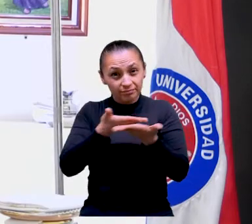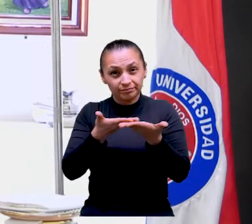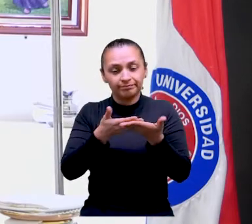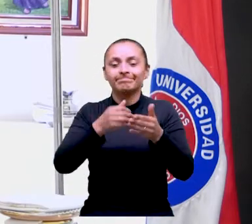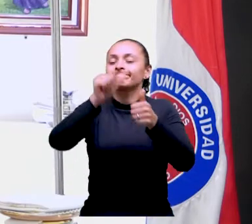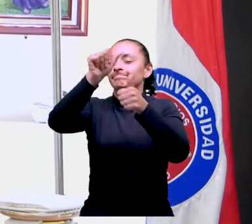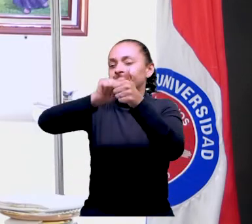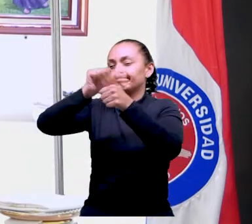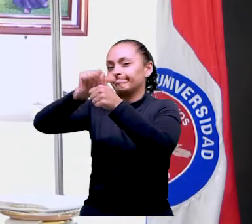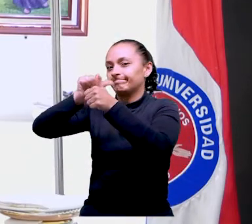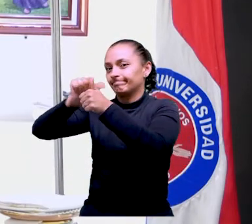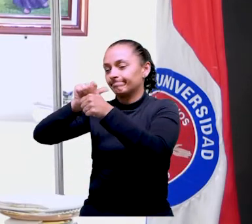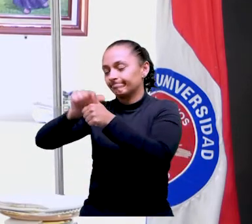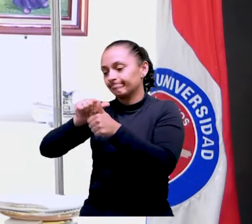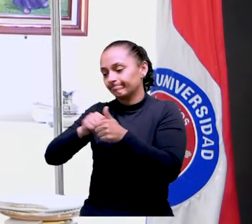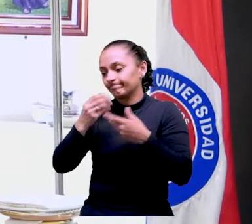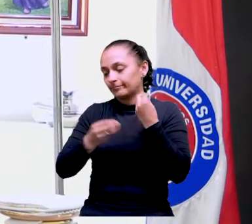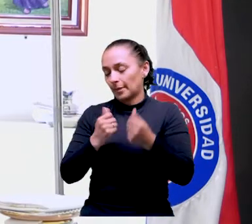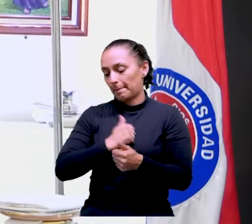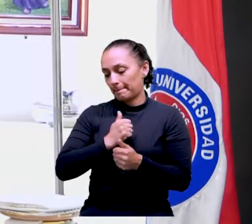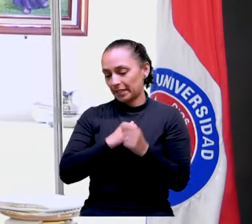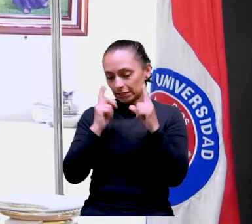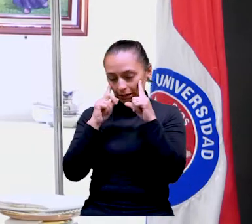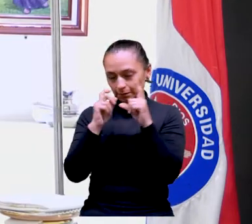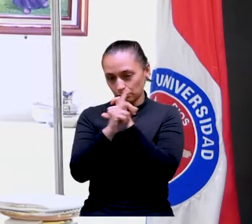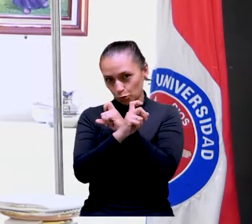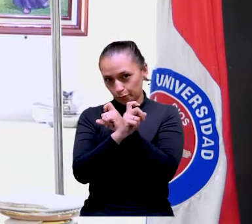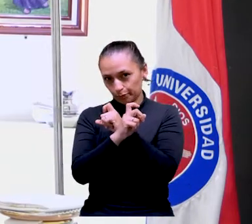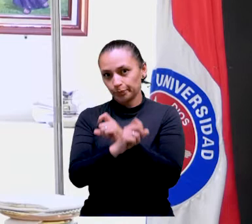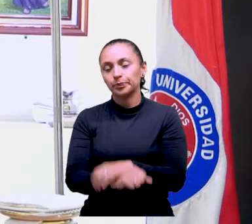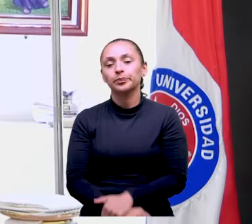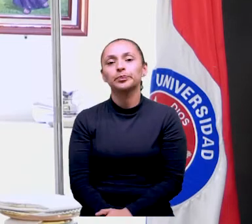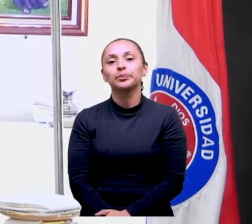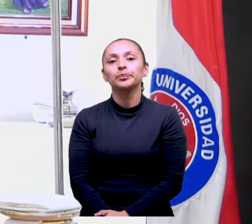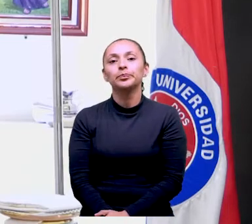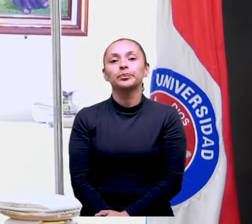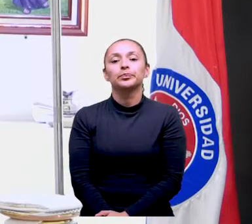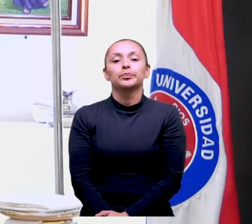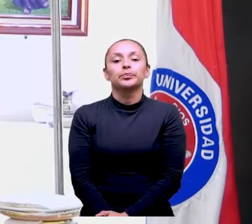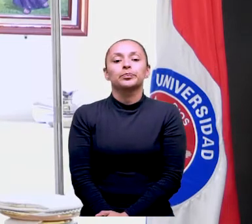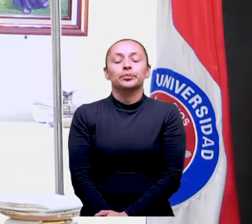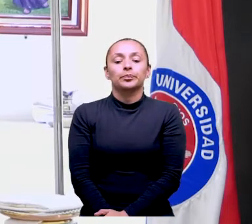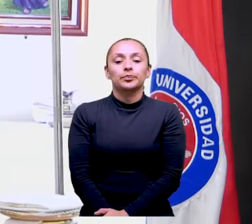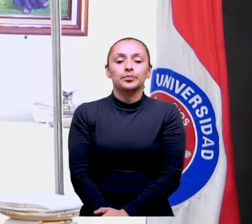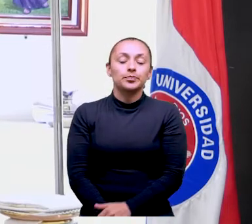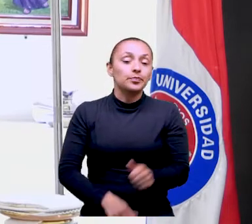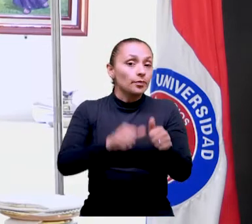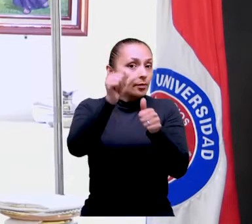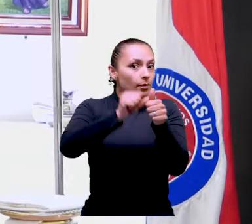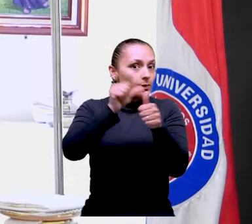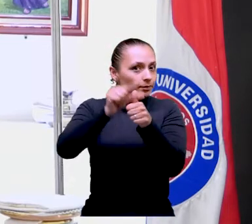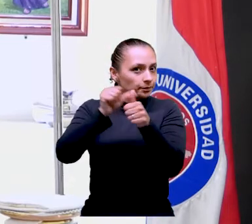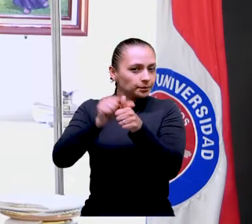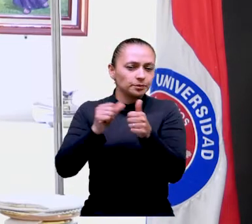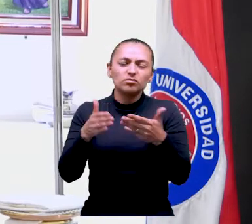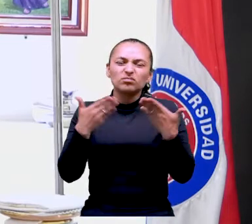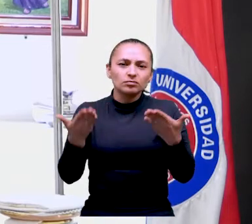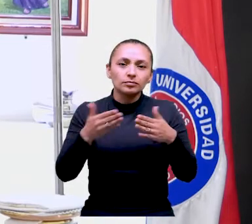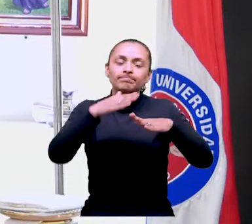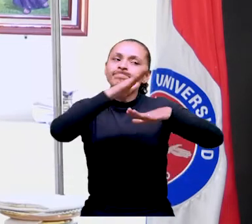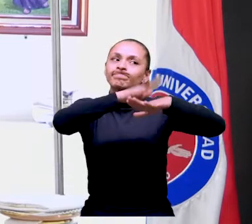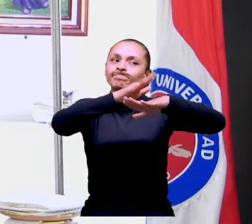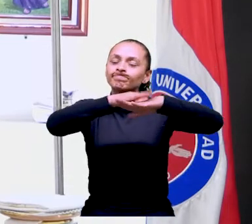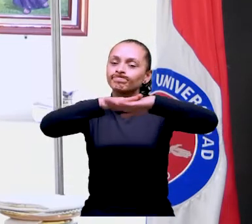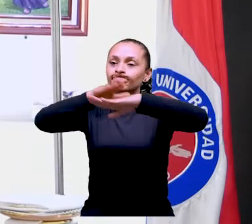de dios en familia cada uno tenemos que hacernos es arreglando reflexión mis queridos hermanos